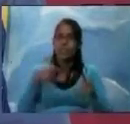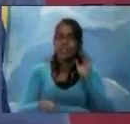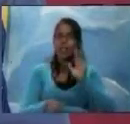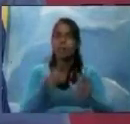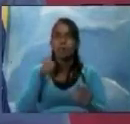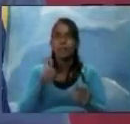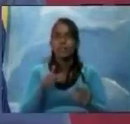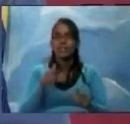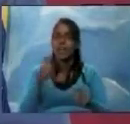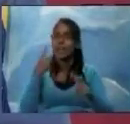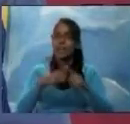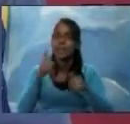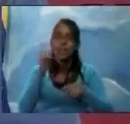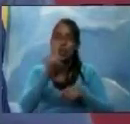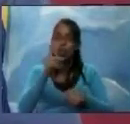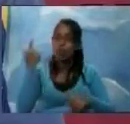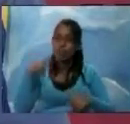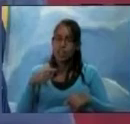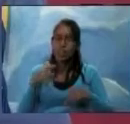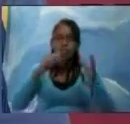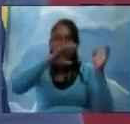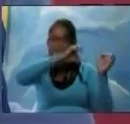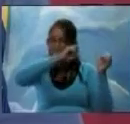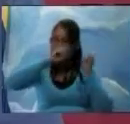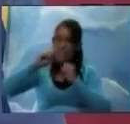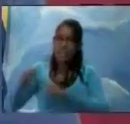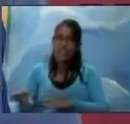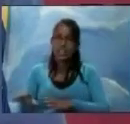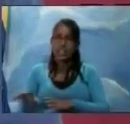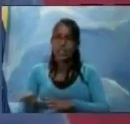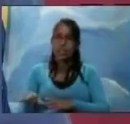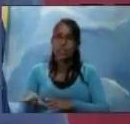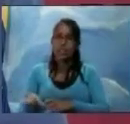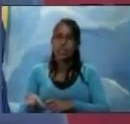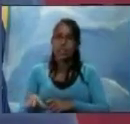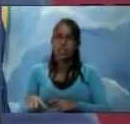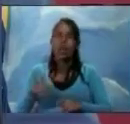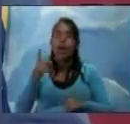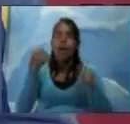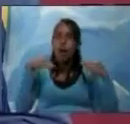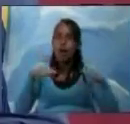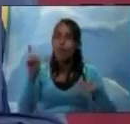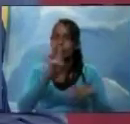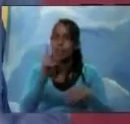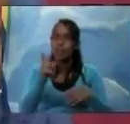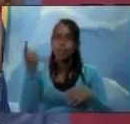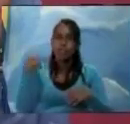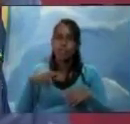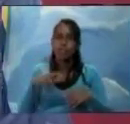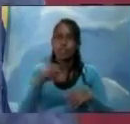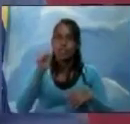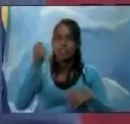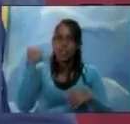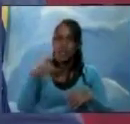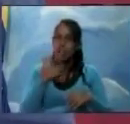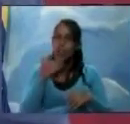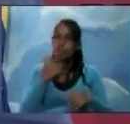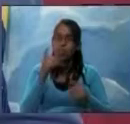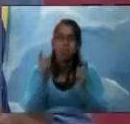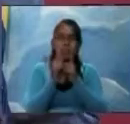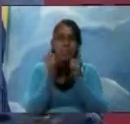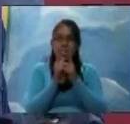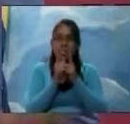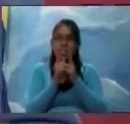más. Y al que no tiene, aún lo que tiene, le será quitado. Aún al que no tiene, y si tiene algo